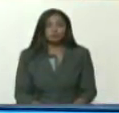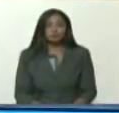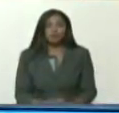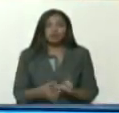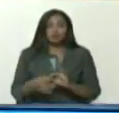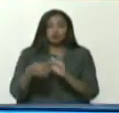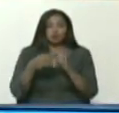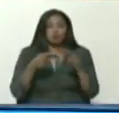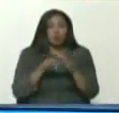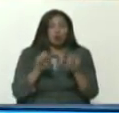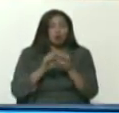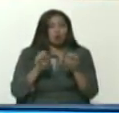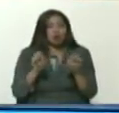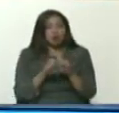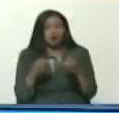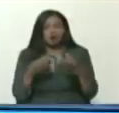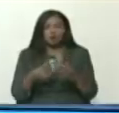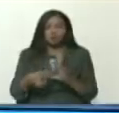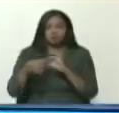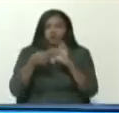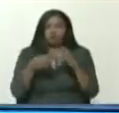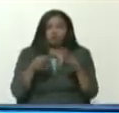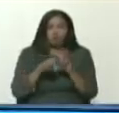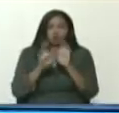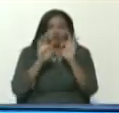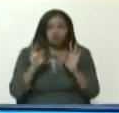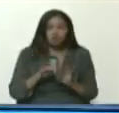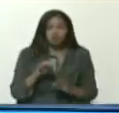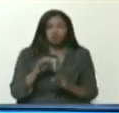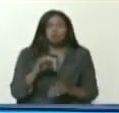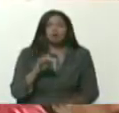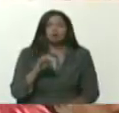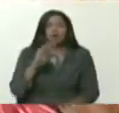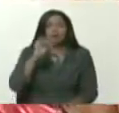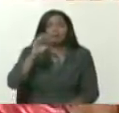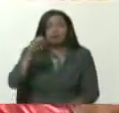Articulado a los educadores y a las educadoras, al magisterio.